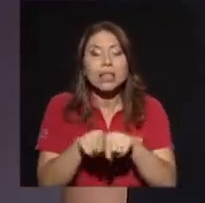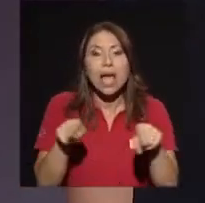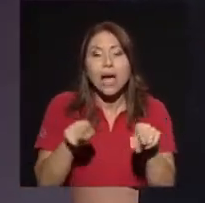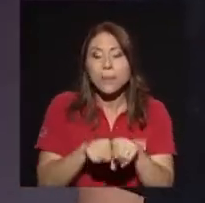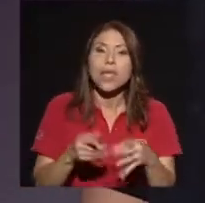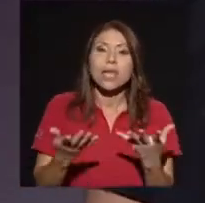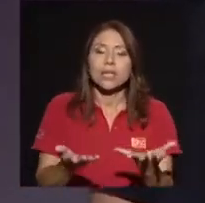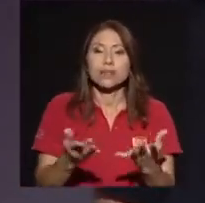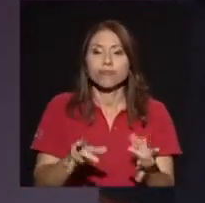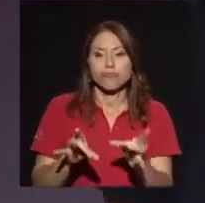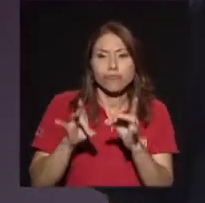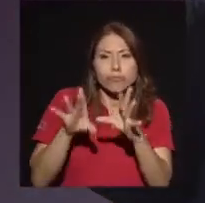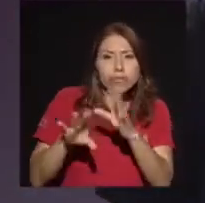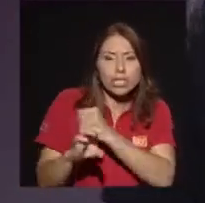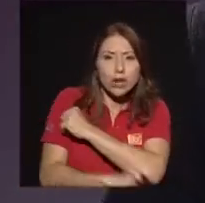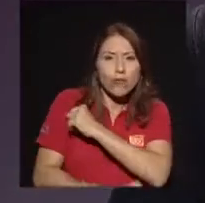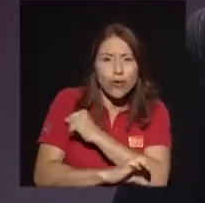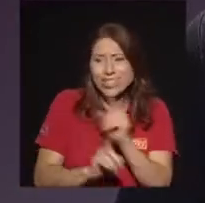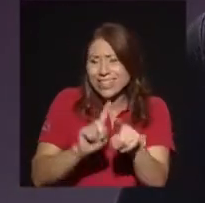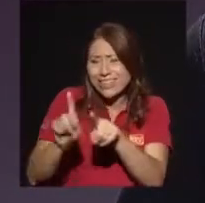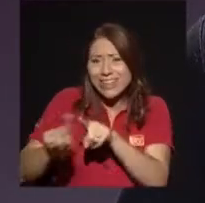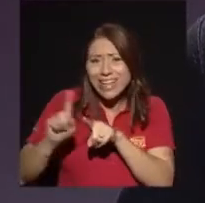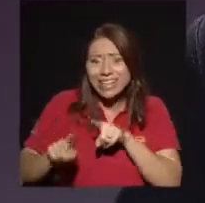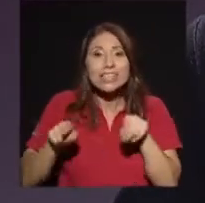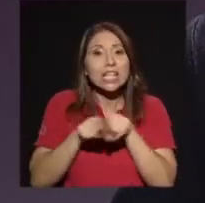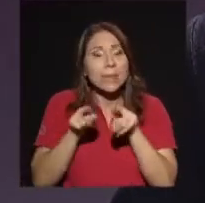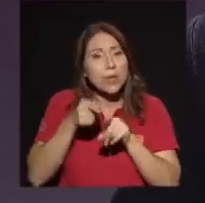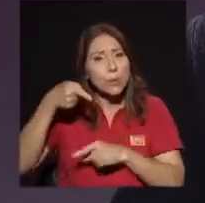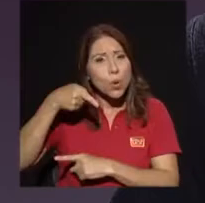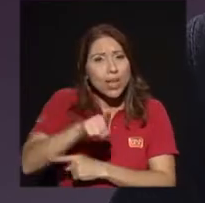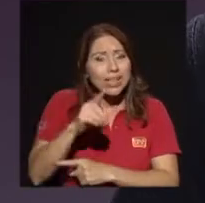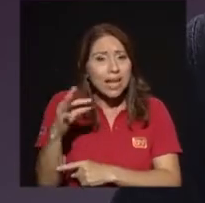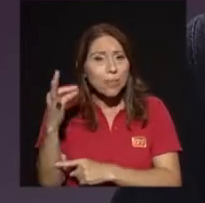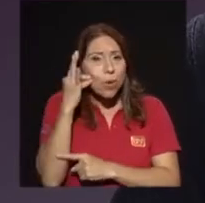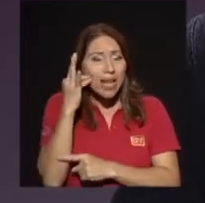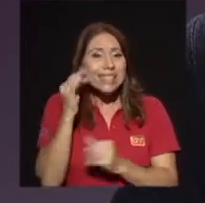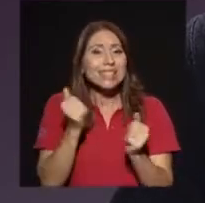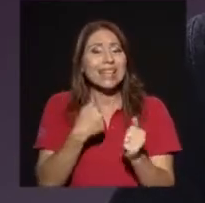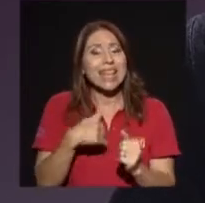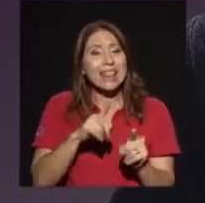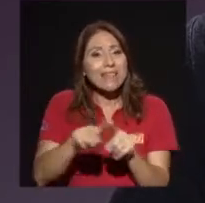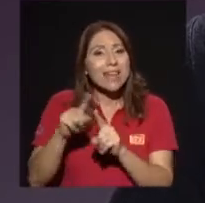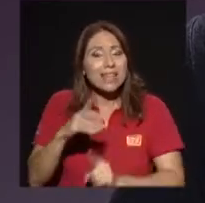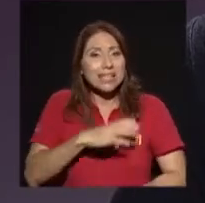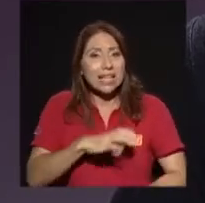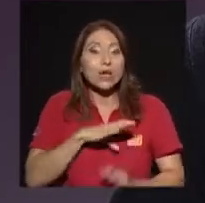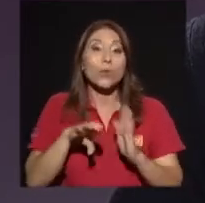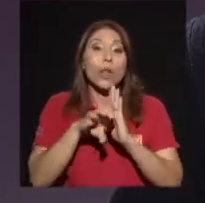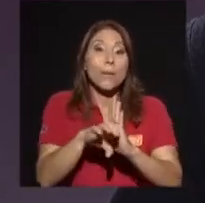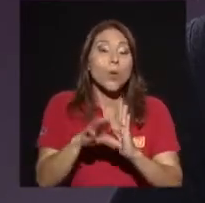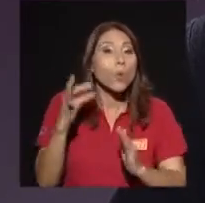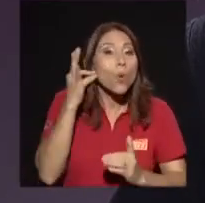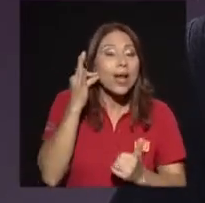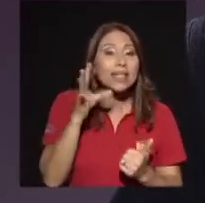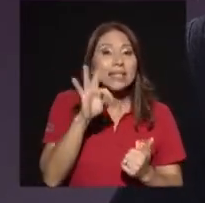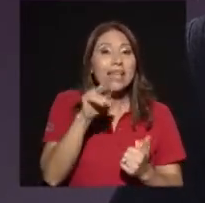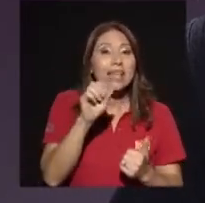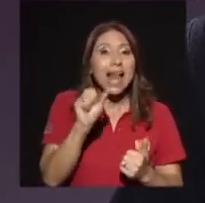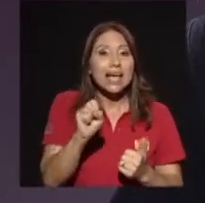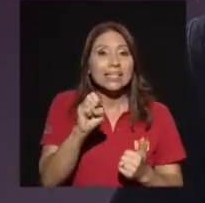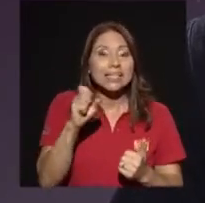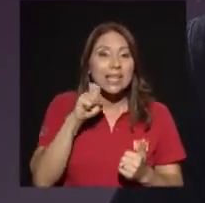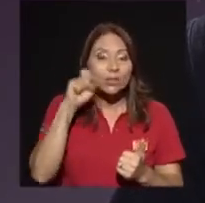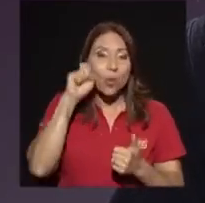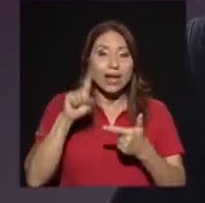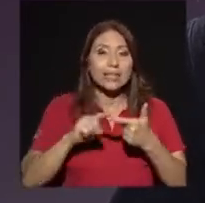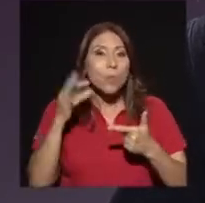aún más violentan a las mujeres que son atravesadas por diferentes categorías. Ejemplo, las mujeres transexuales, las